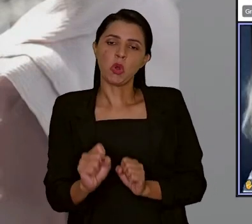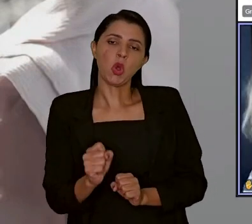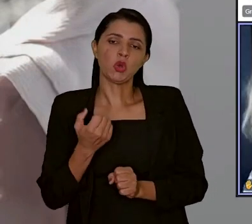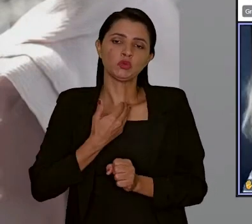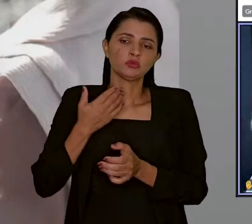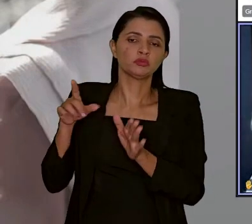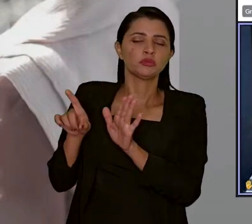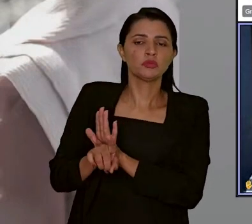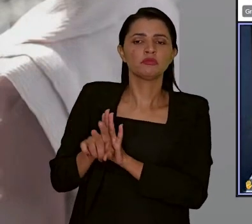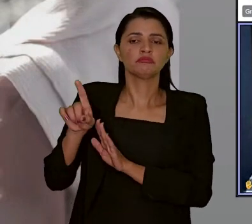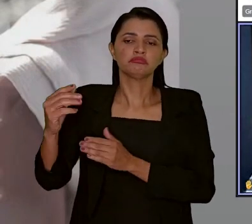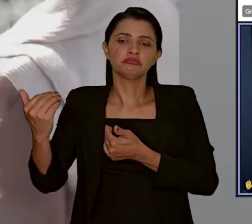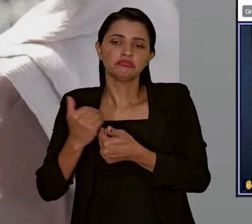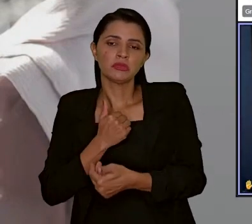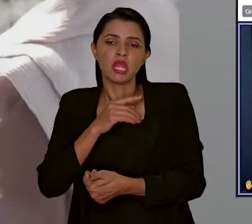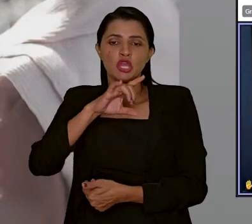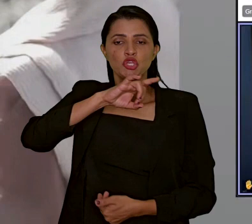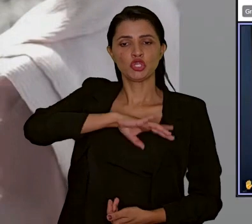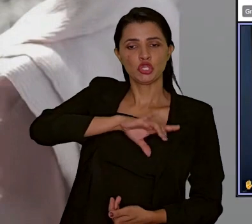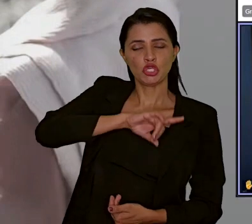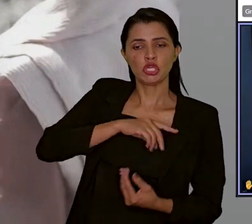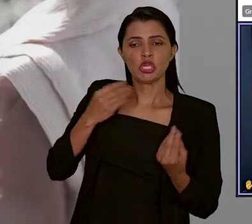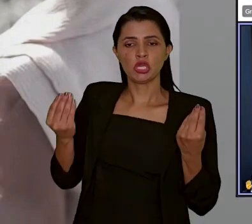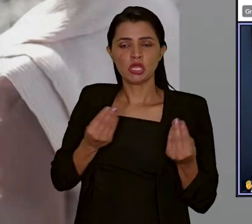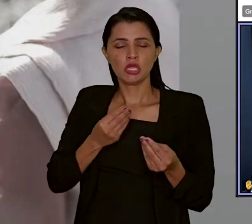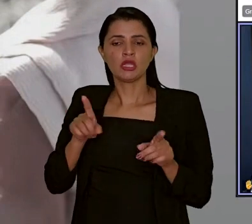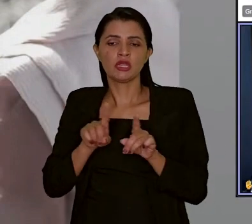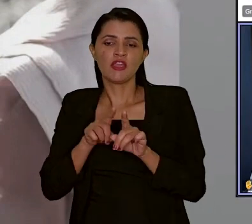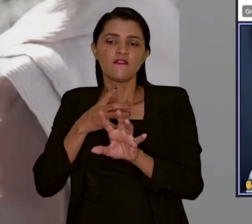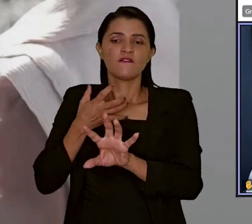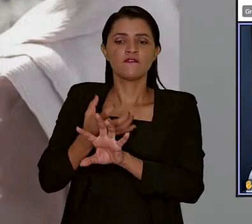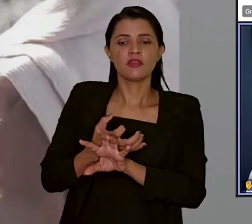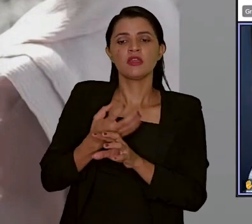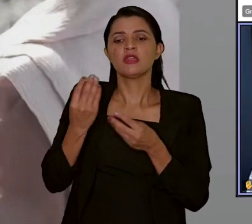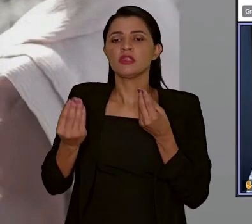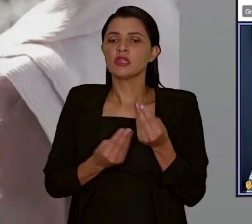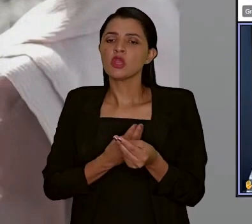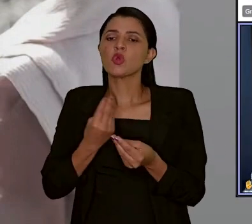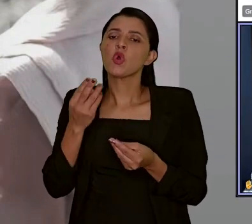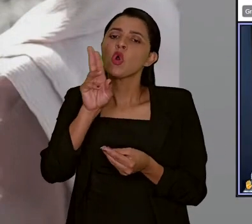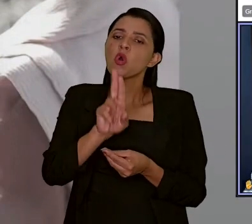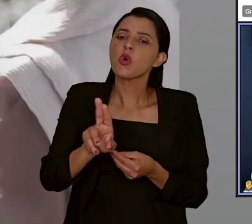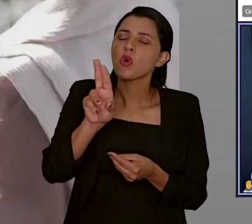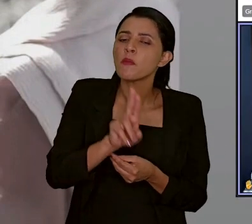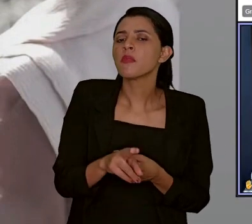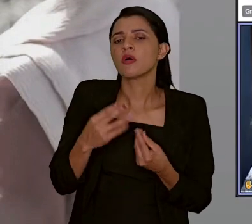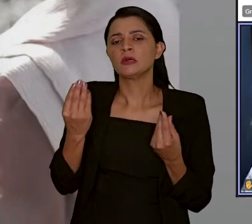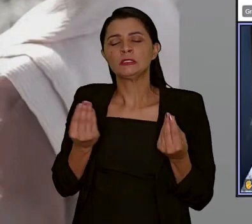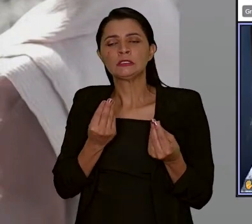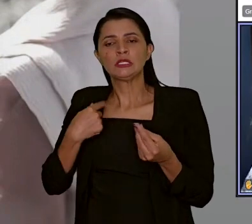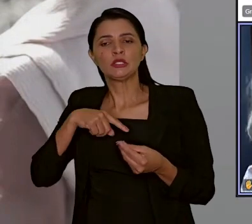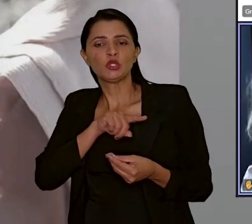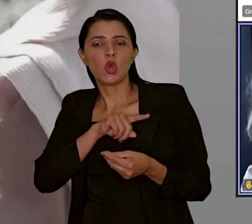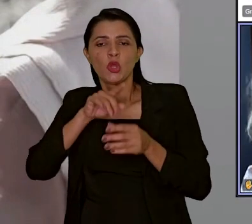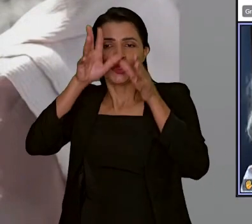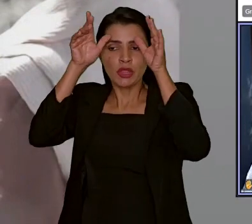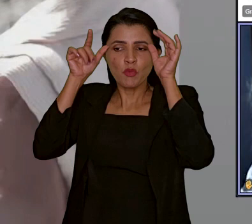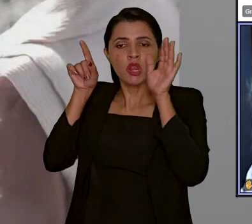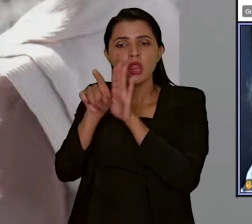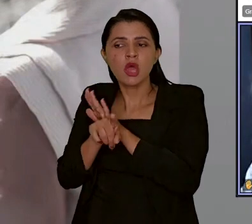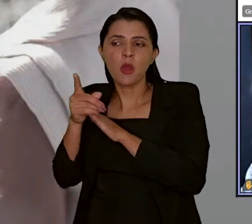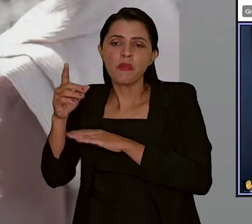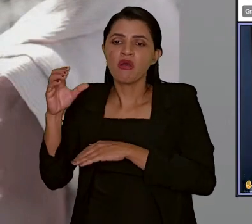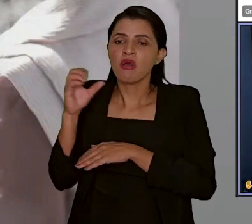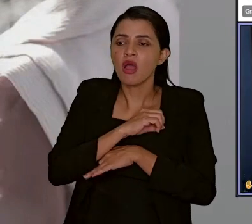de Chile, cuánto demoraría una videoconferencia, la podemos agilizar, estamos los dos con los tribunales allí